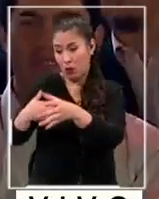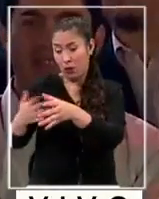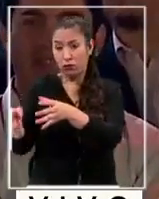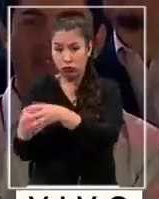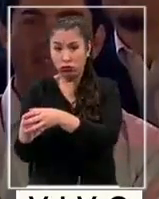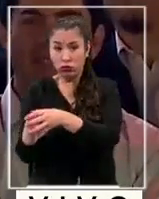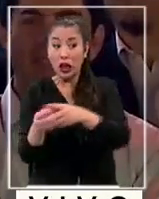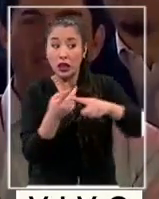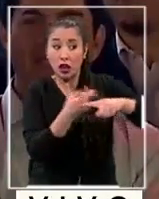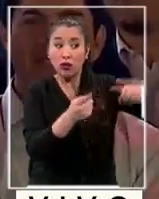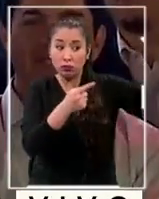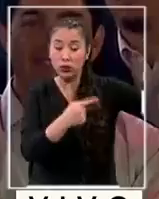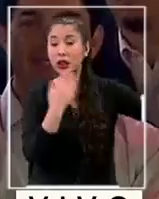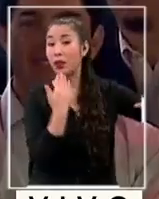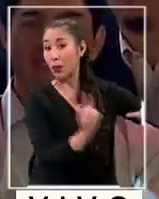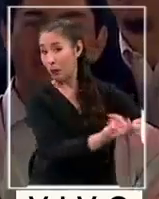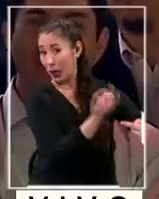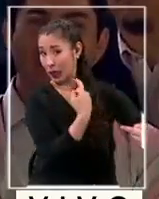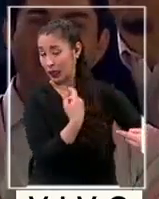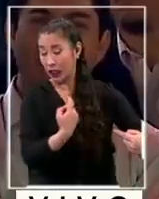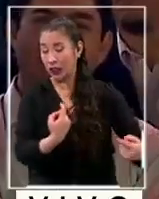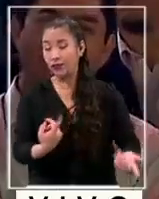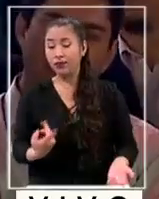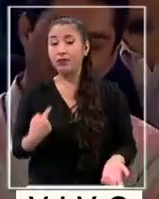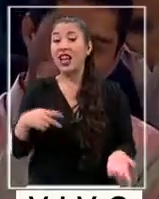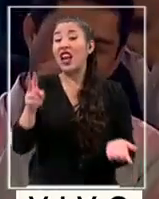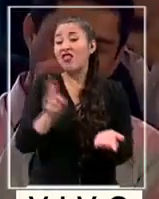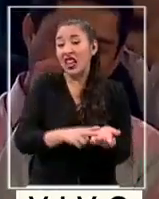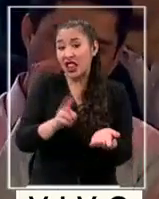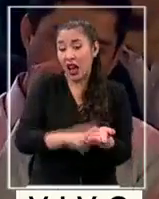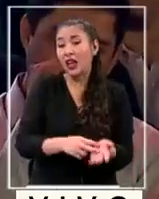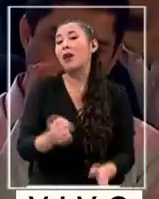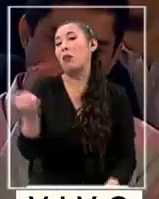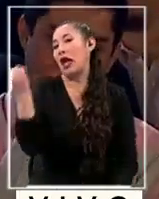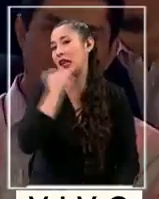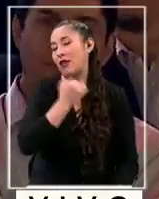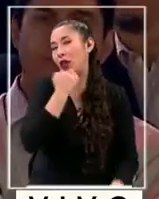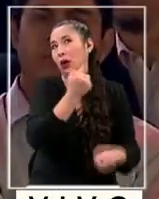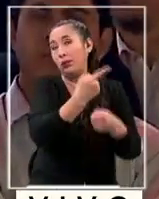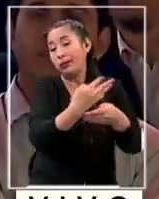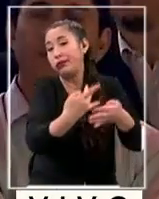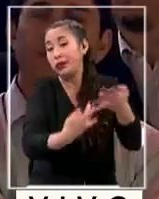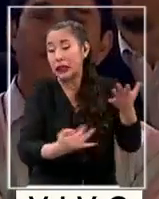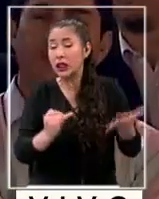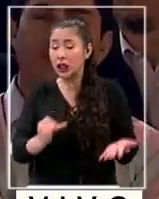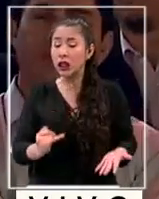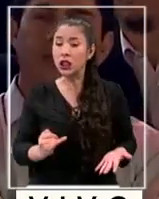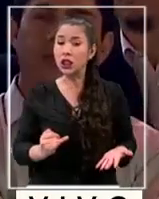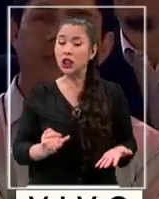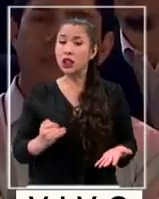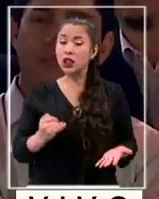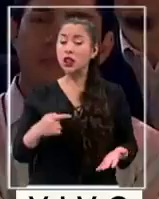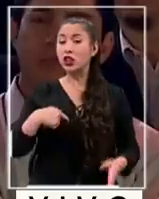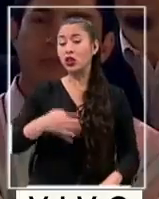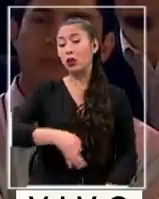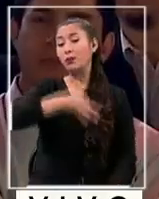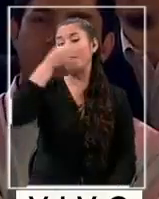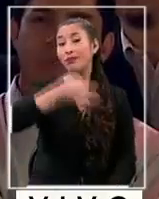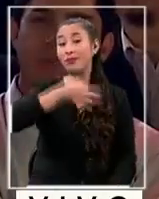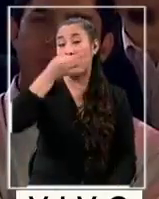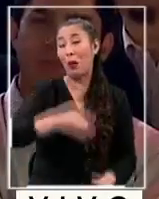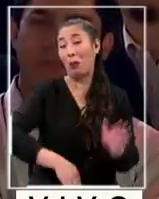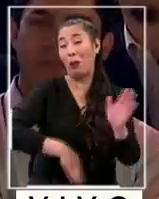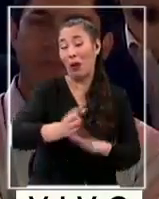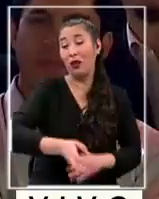otro. La verdad es que me he equivocado muchas veces. He hablado de más de